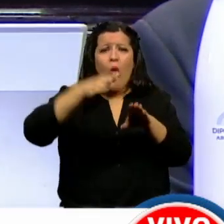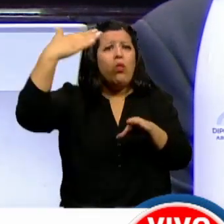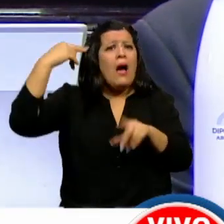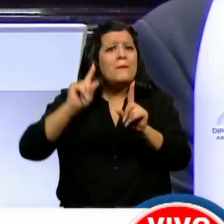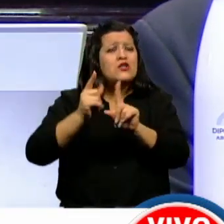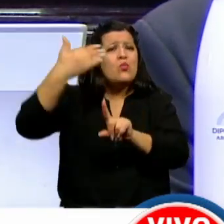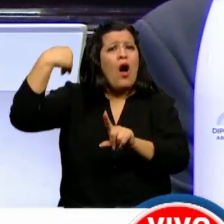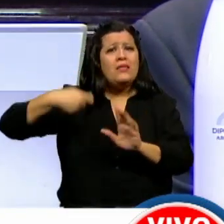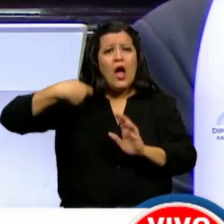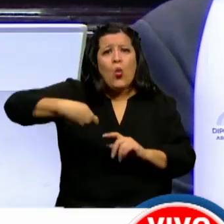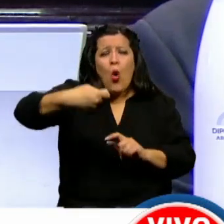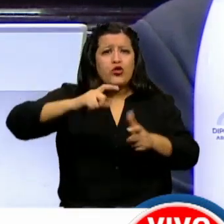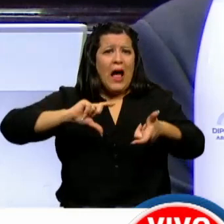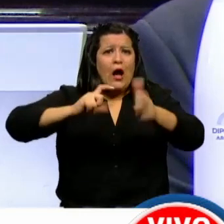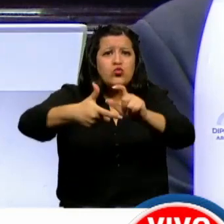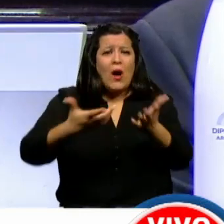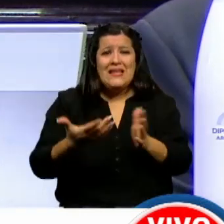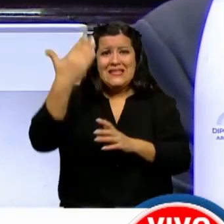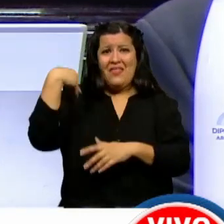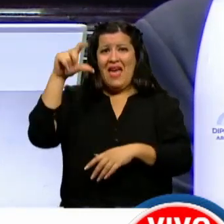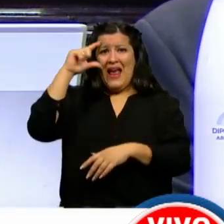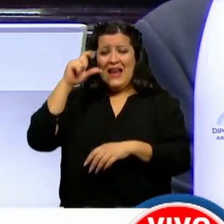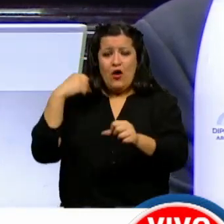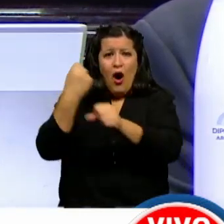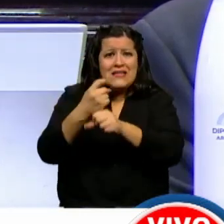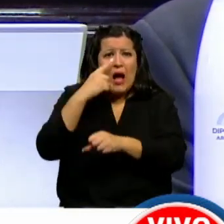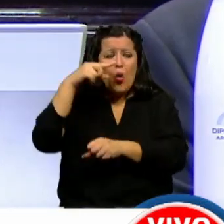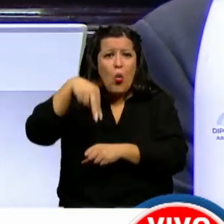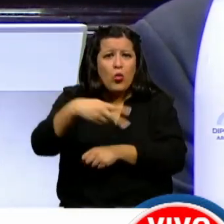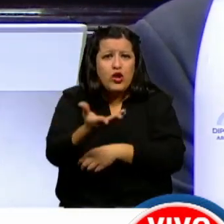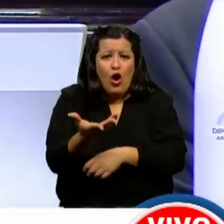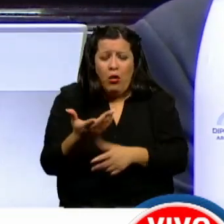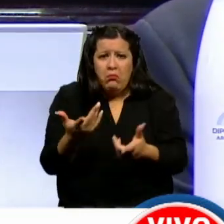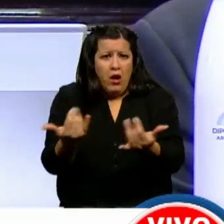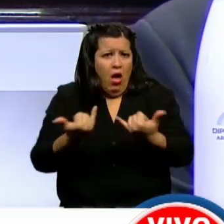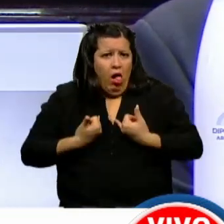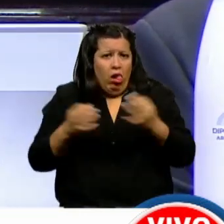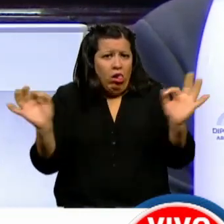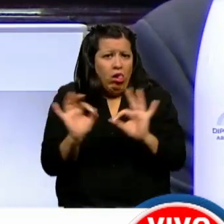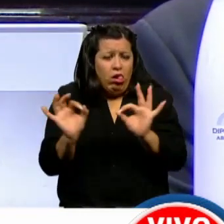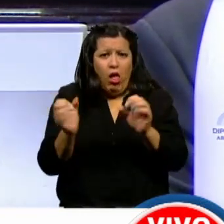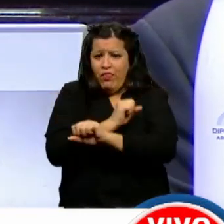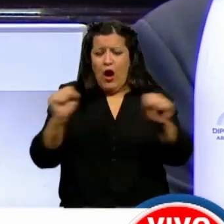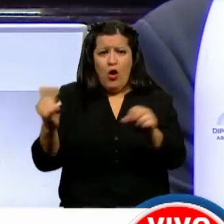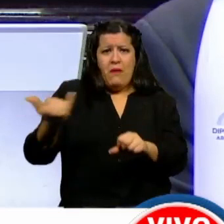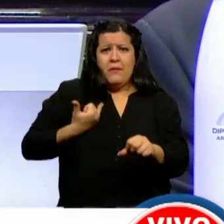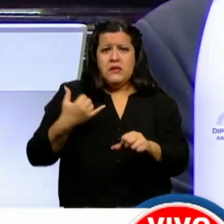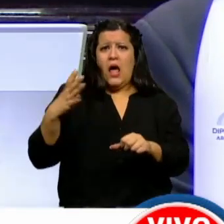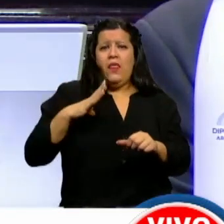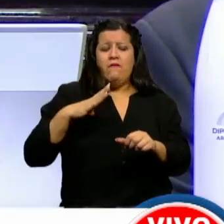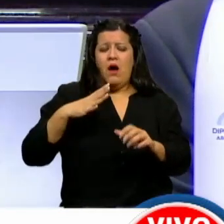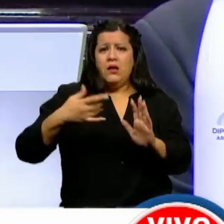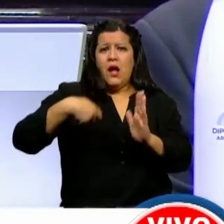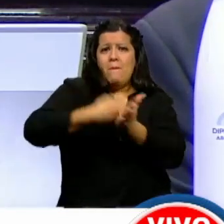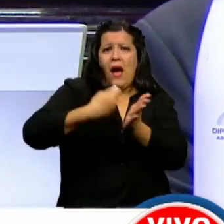se habían actualizado de enero a junio sin que ellos supieran, y en muchos casos sin